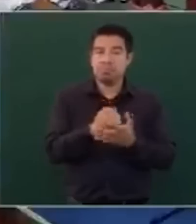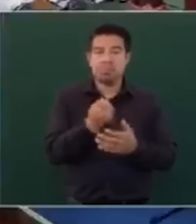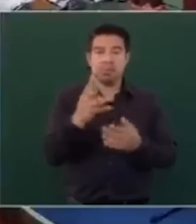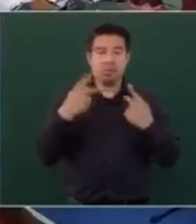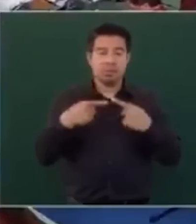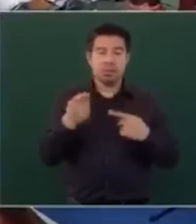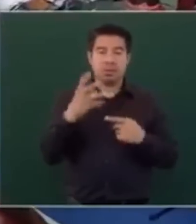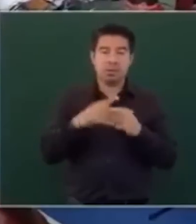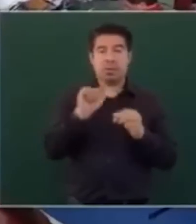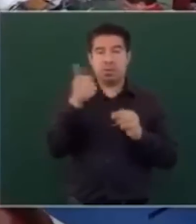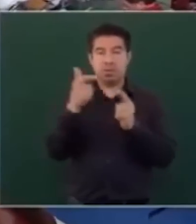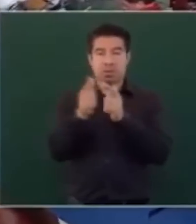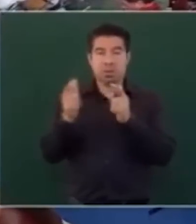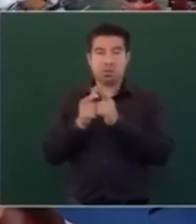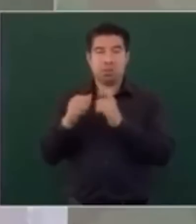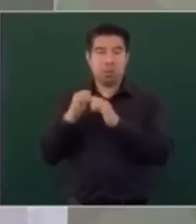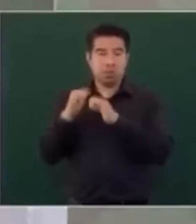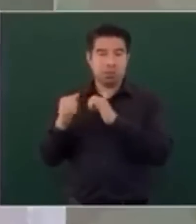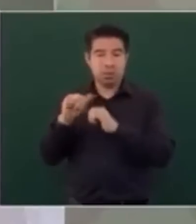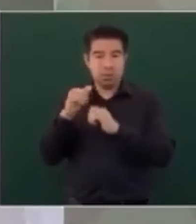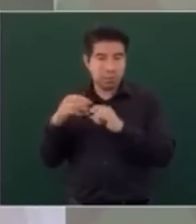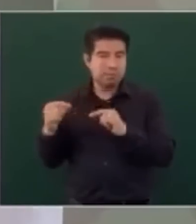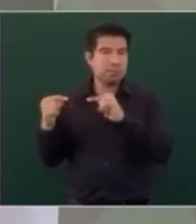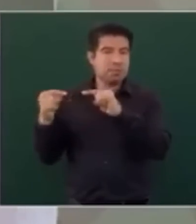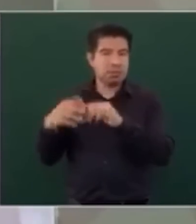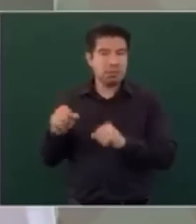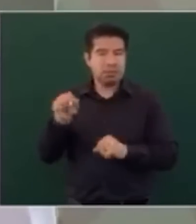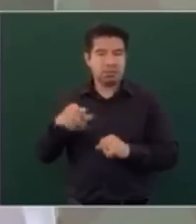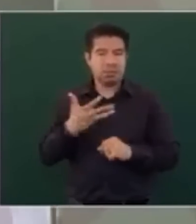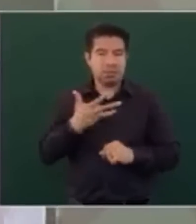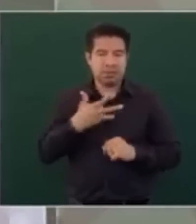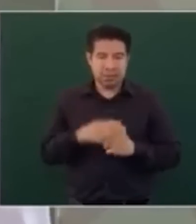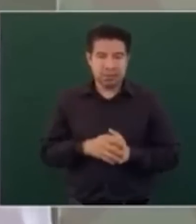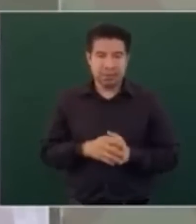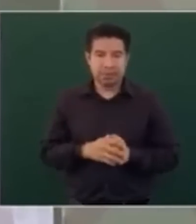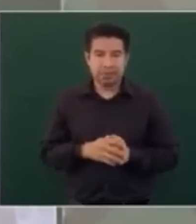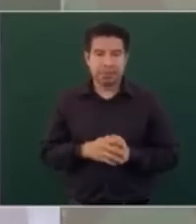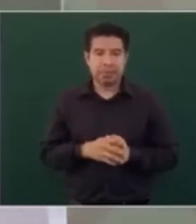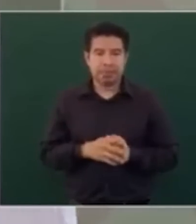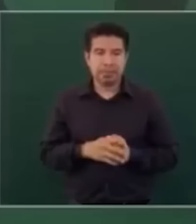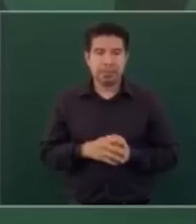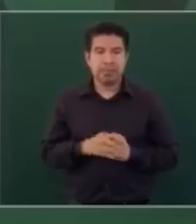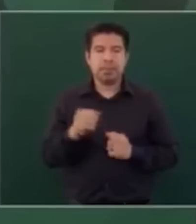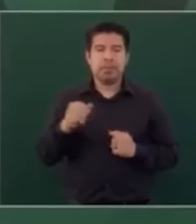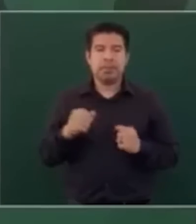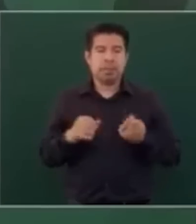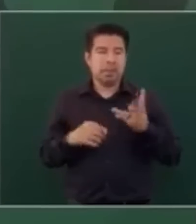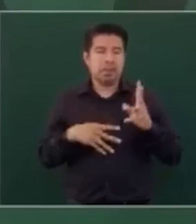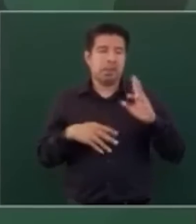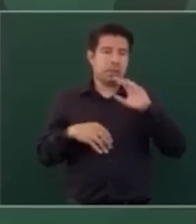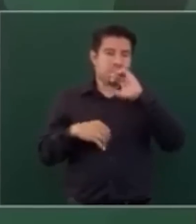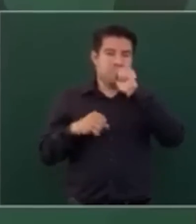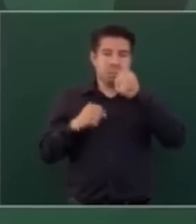reaccionarios, aun cuando cuentan con el apoyo de la mayoría de los medios